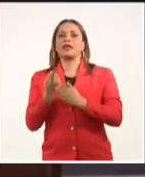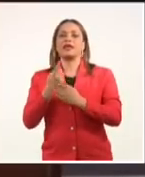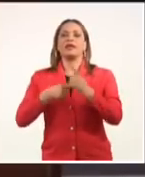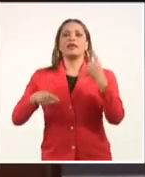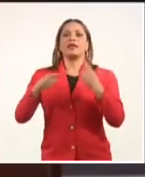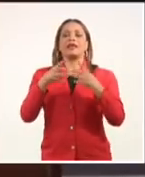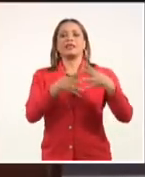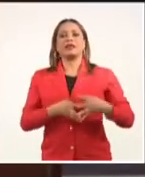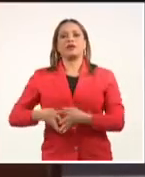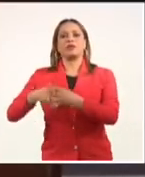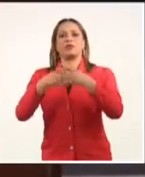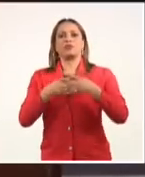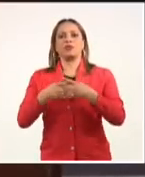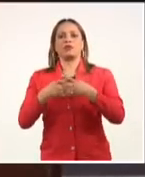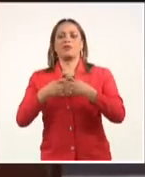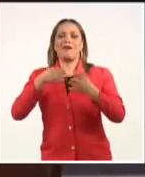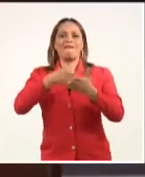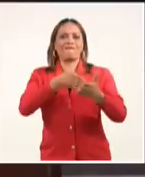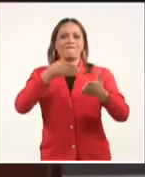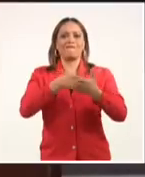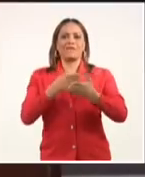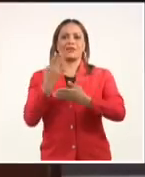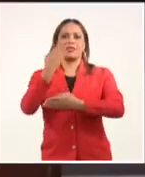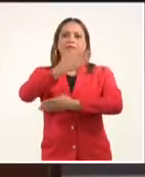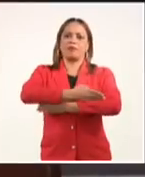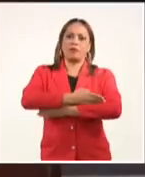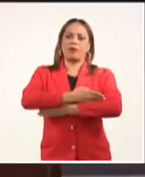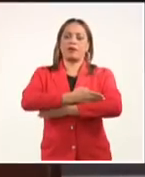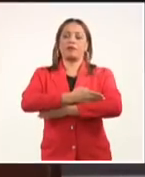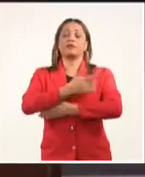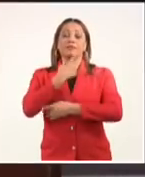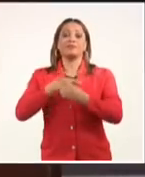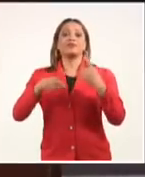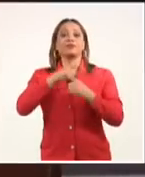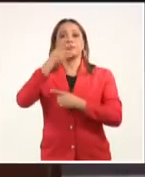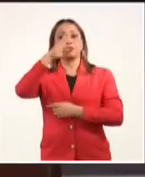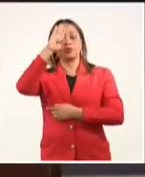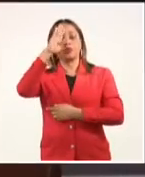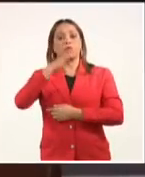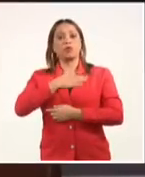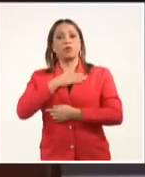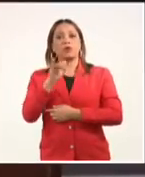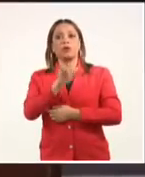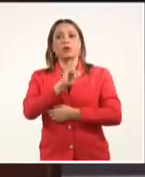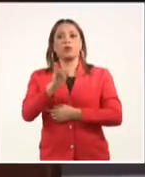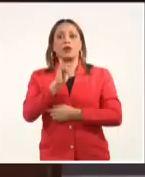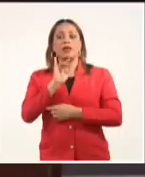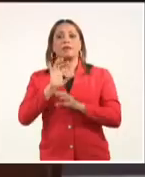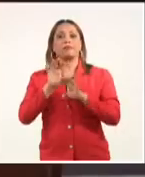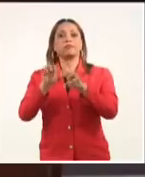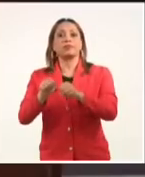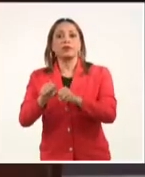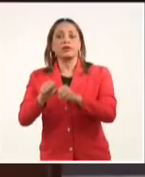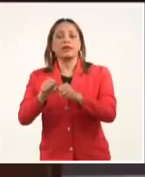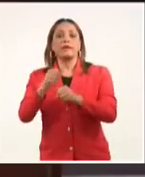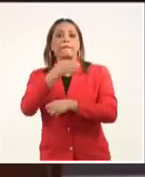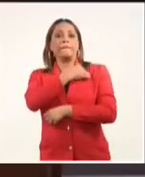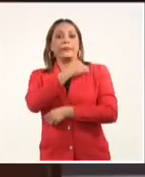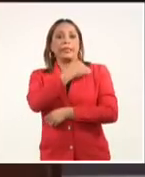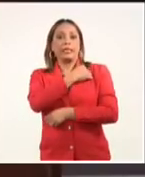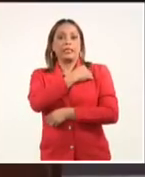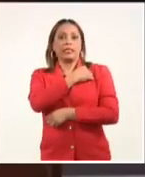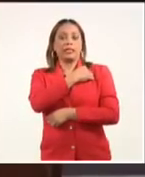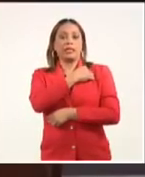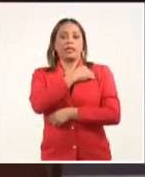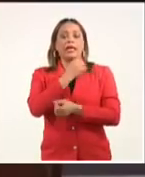agresividad del enemigo, que ha acudido incluso a la invasión militar, al